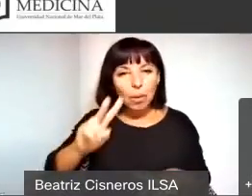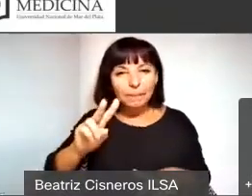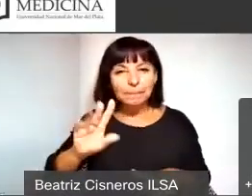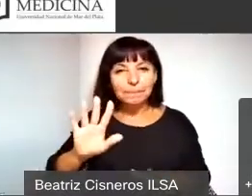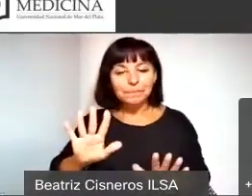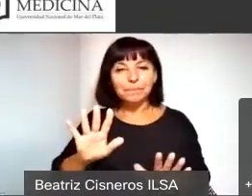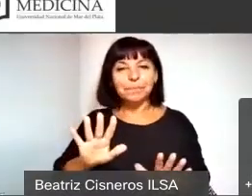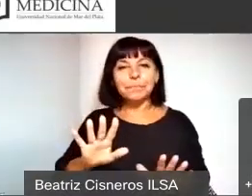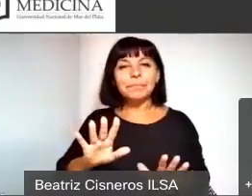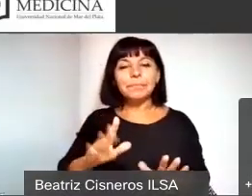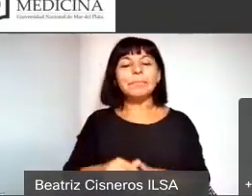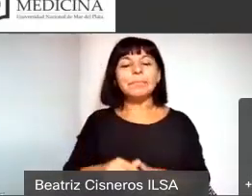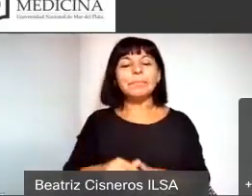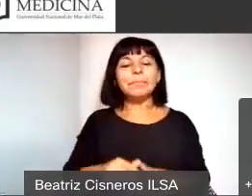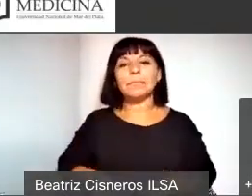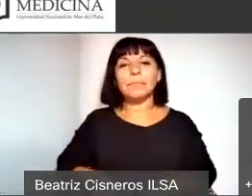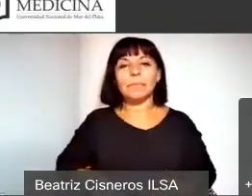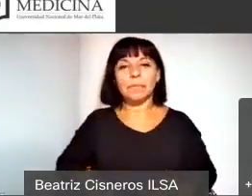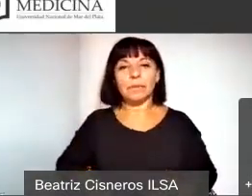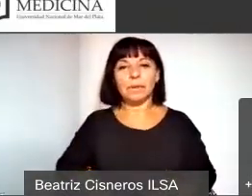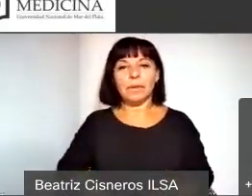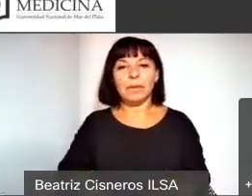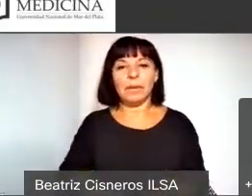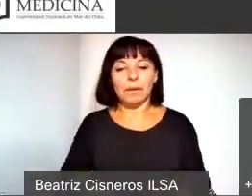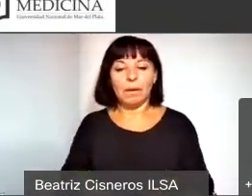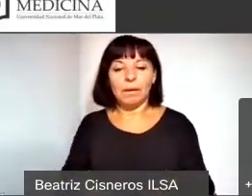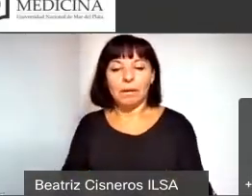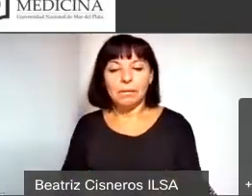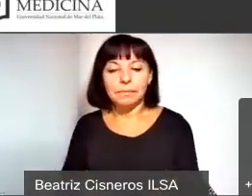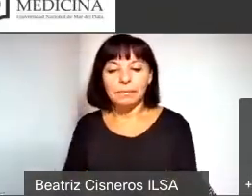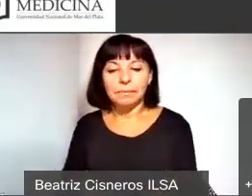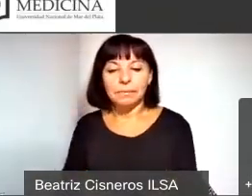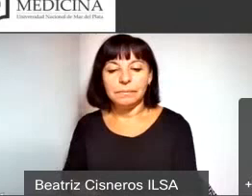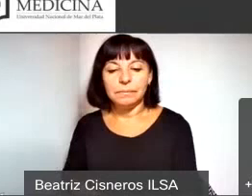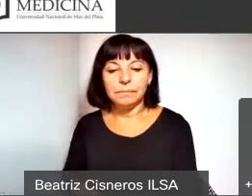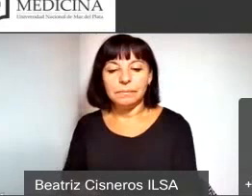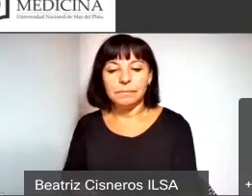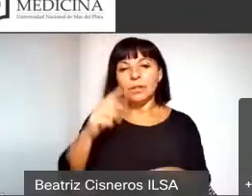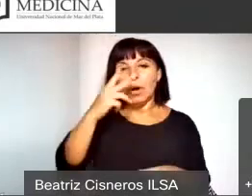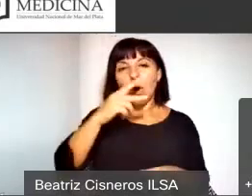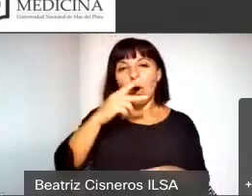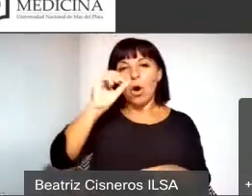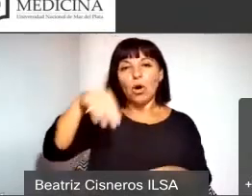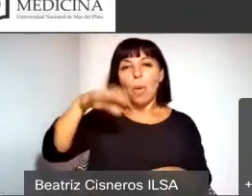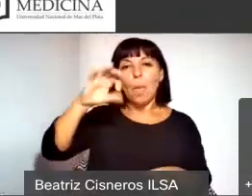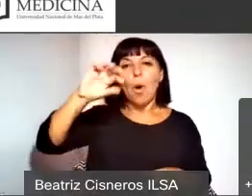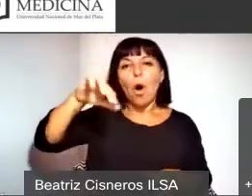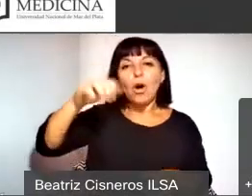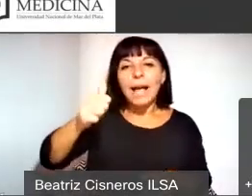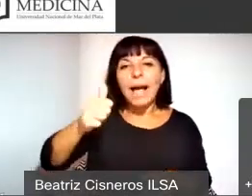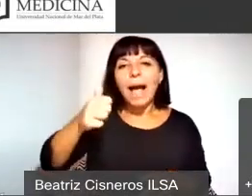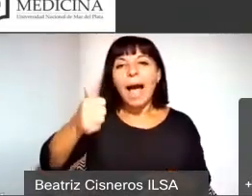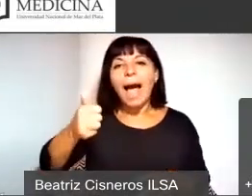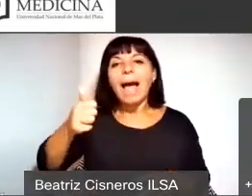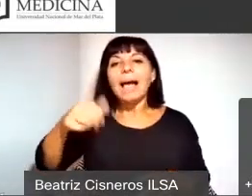de acción de la hormona antidiurética. ¿Sí? Es algo que se lleva a cabo en las células, en unas